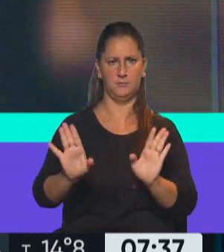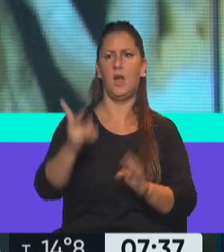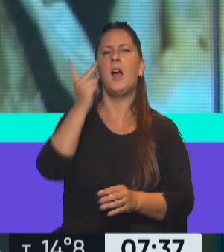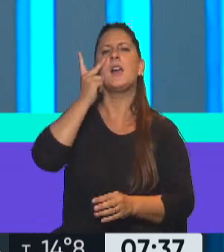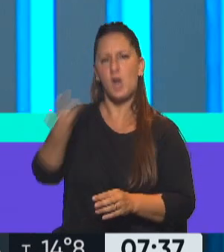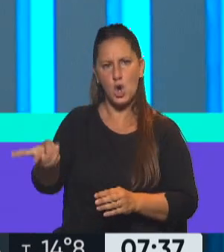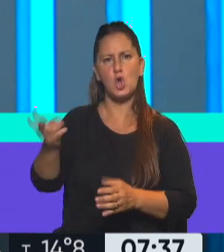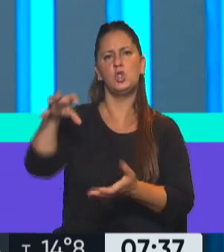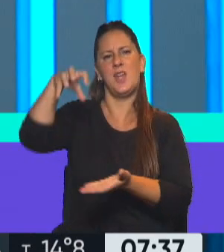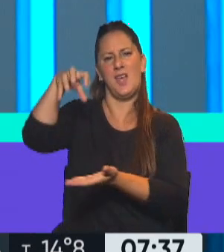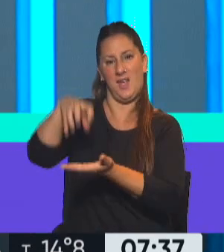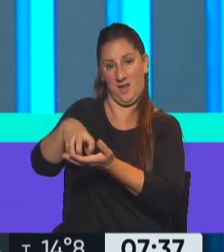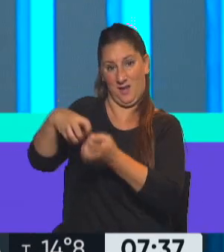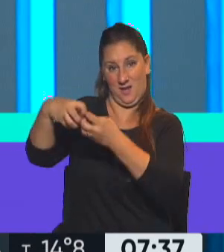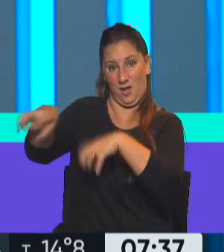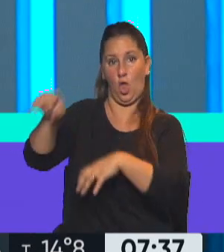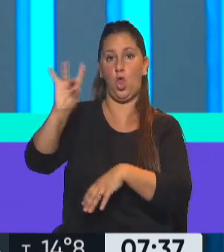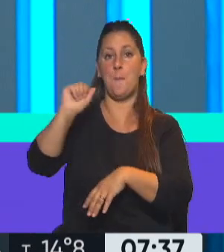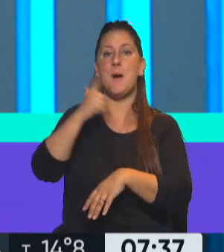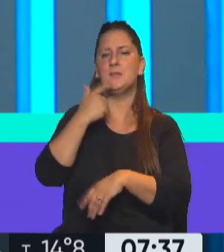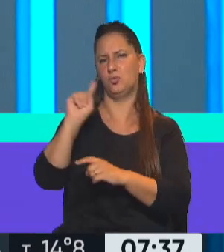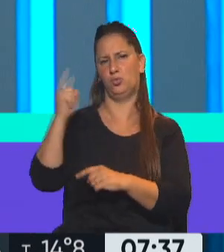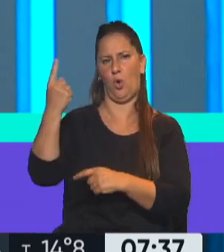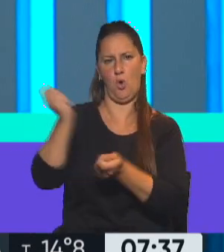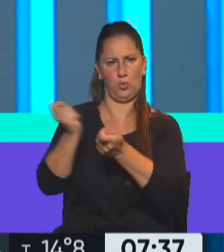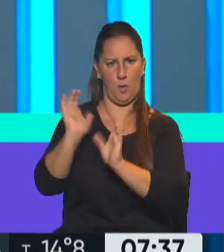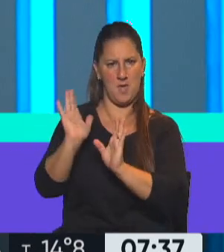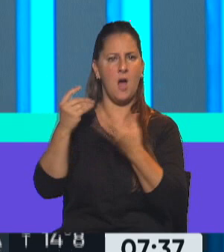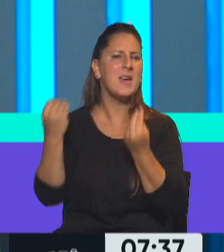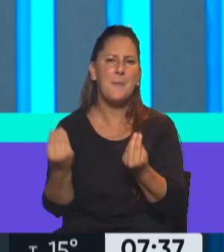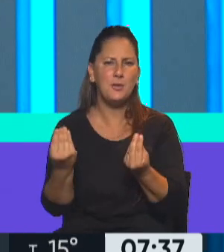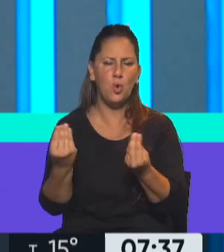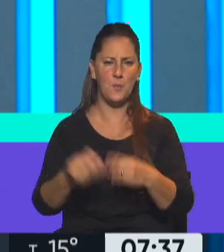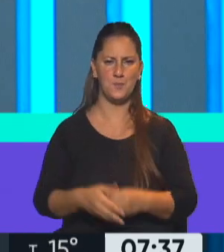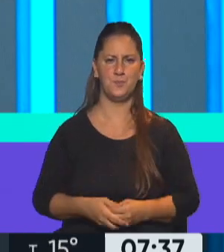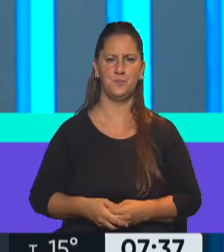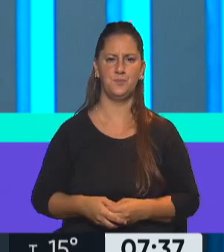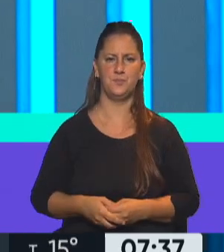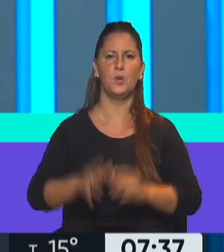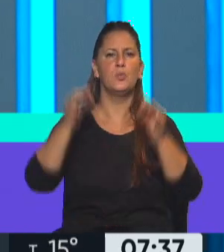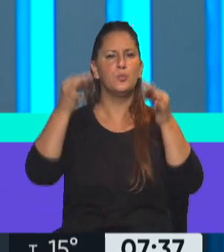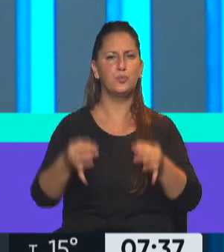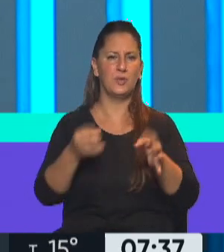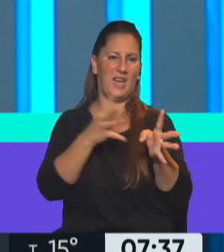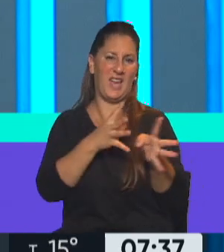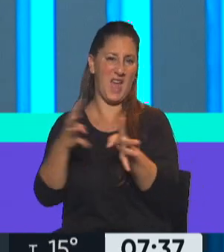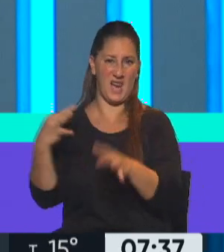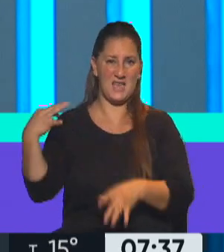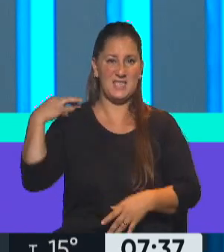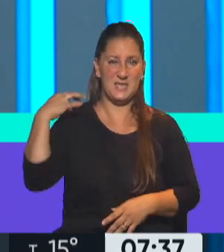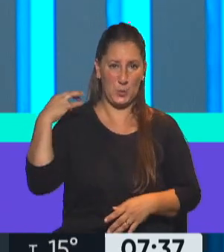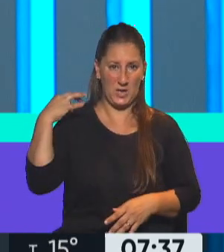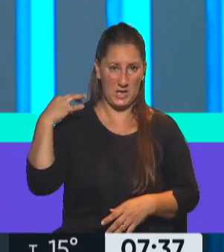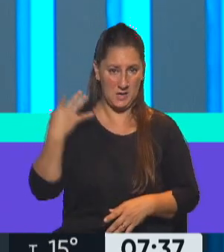Donbass? Lo que pasa es que hasta fue una guerra civil, y como todas las guerras civiles